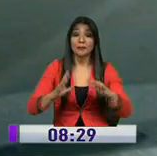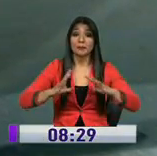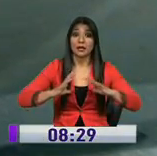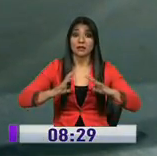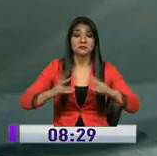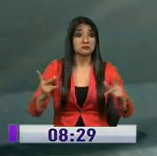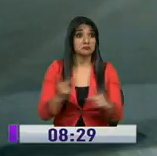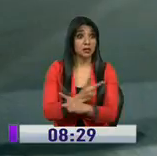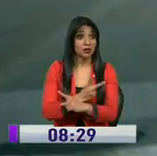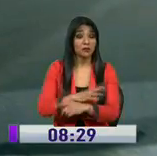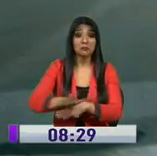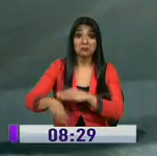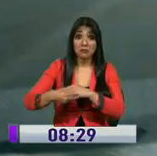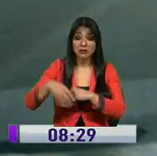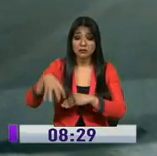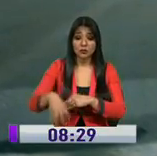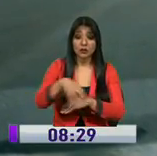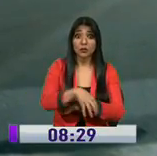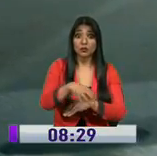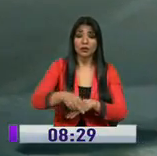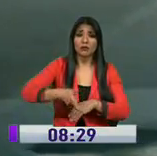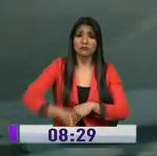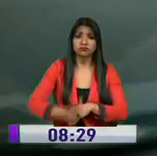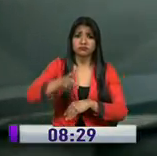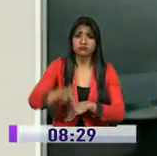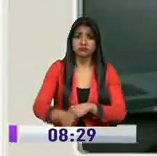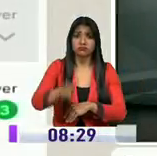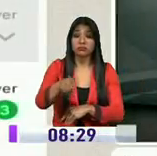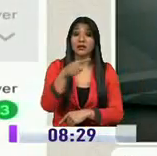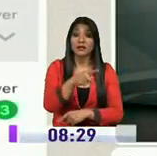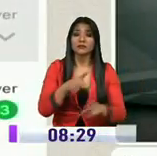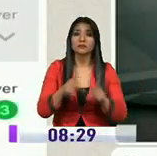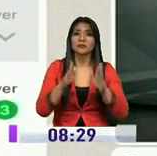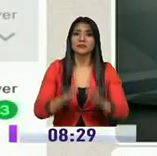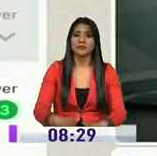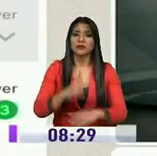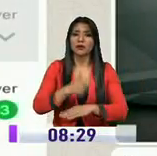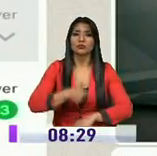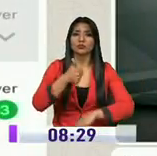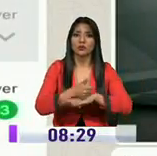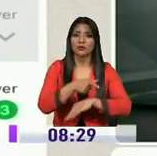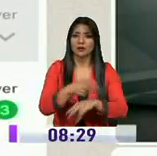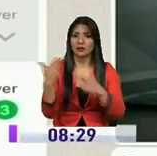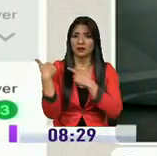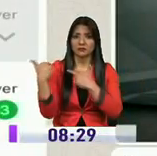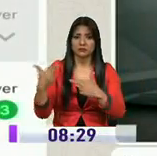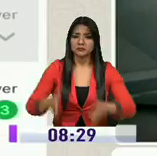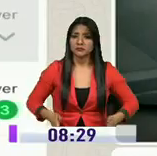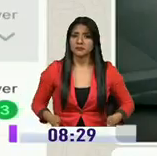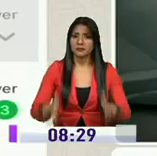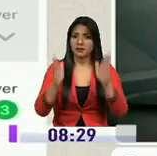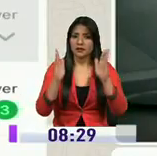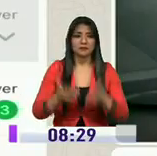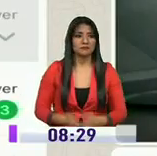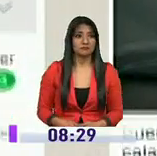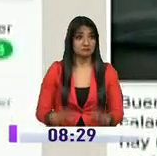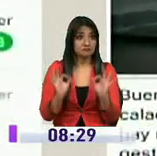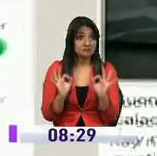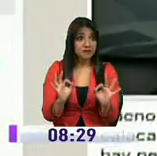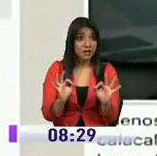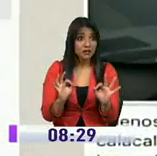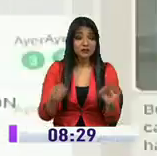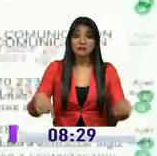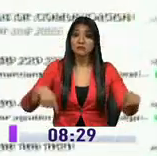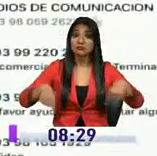y súmale eso, autoridades de la prefectura, que son los que tienen esta vía, no están con las condiciones de